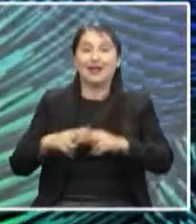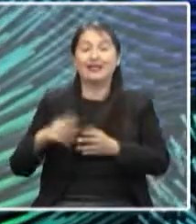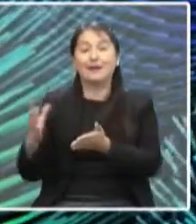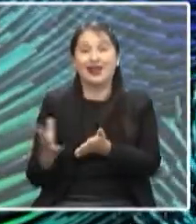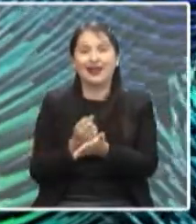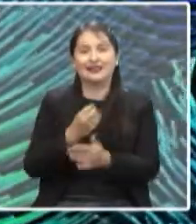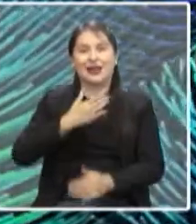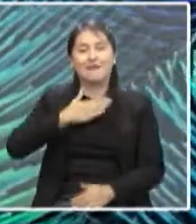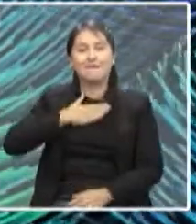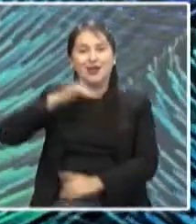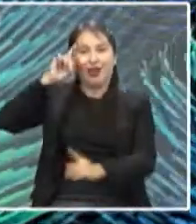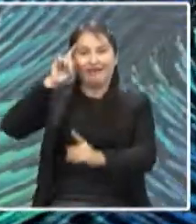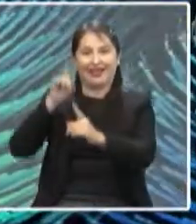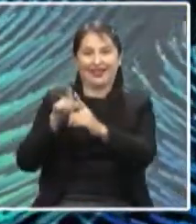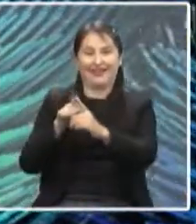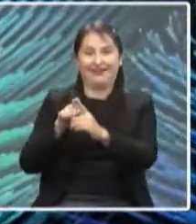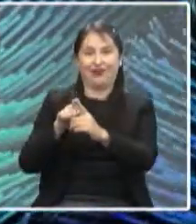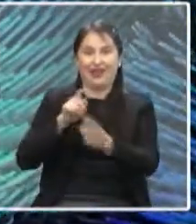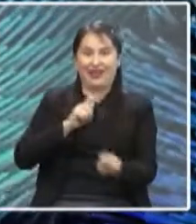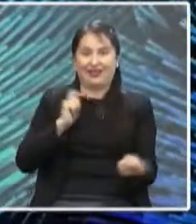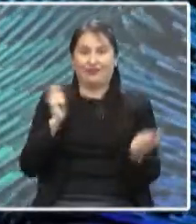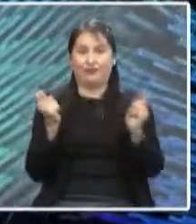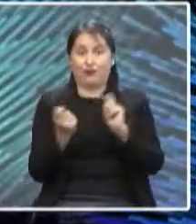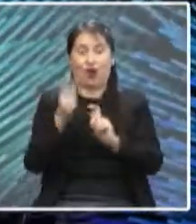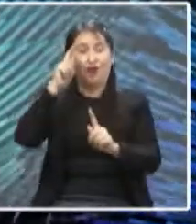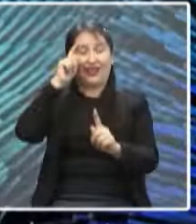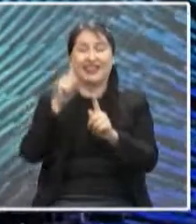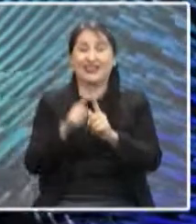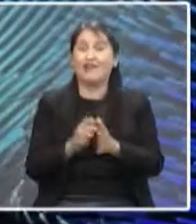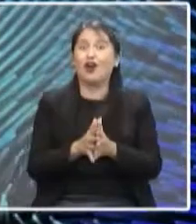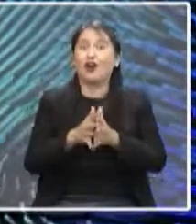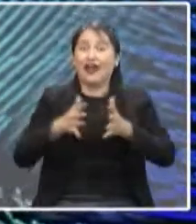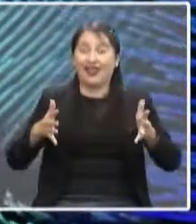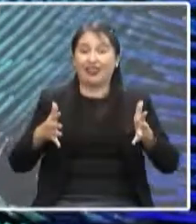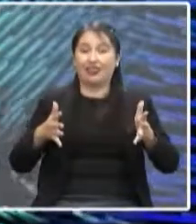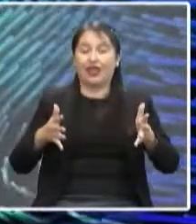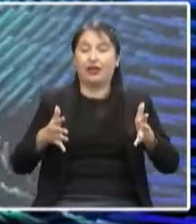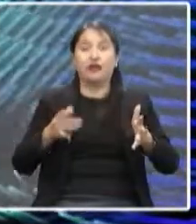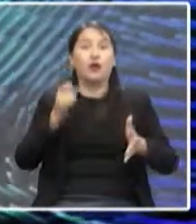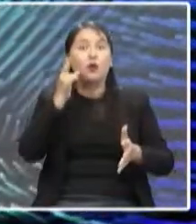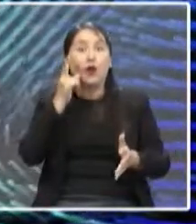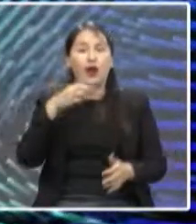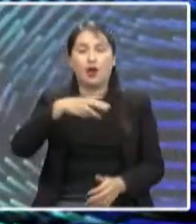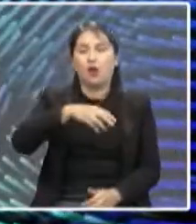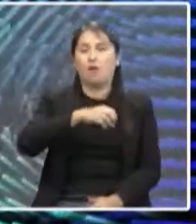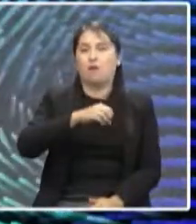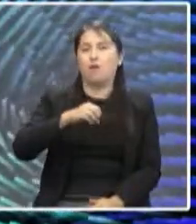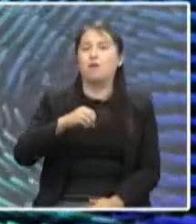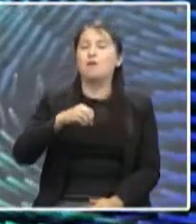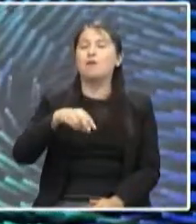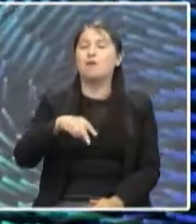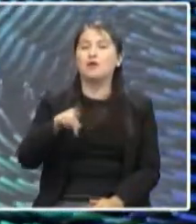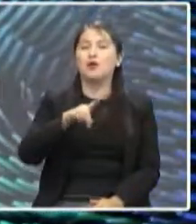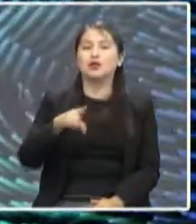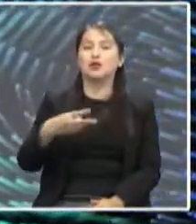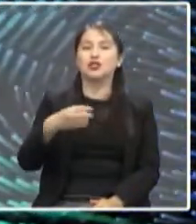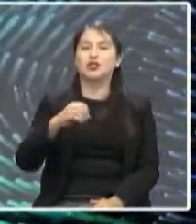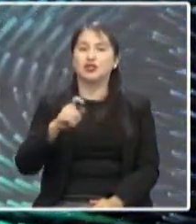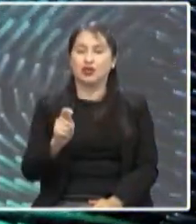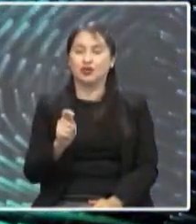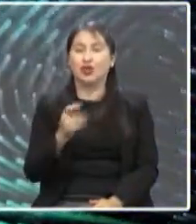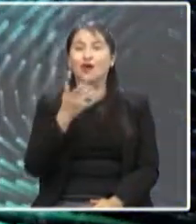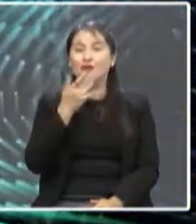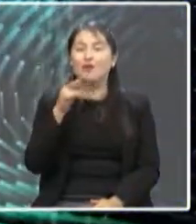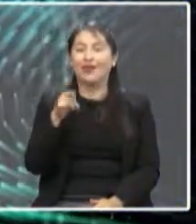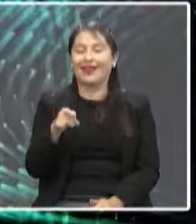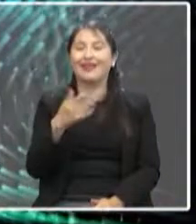que se convirtió en un objetivo muy grande, en un moonshot, porque el resto del mundo me di cuenta yo que también tenía ese desafío. Mi